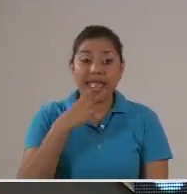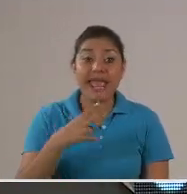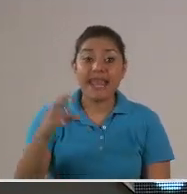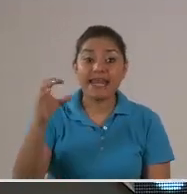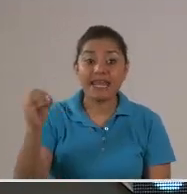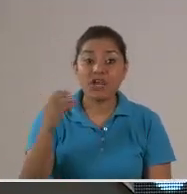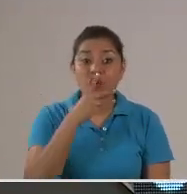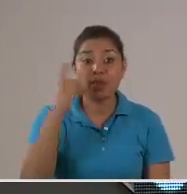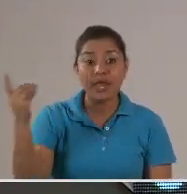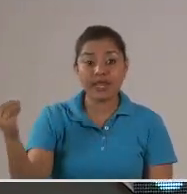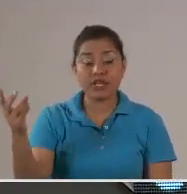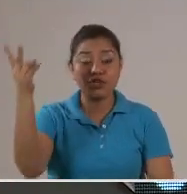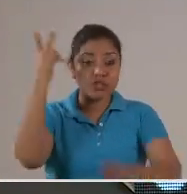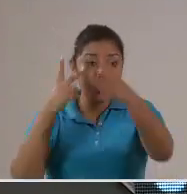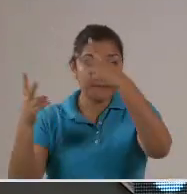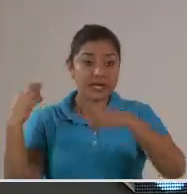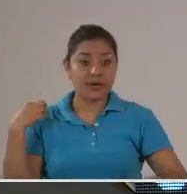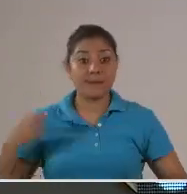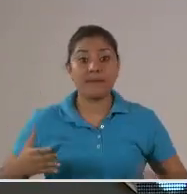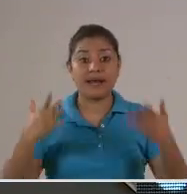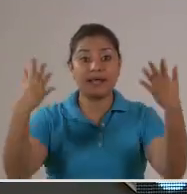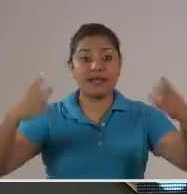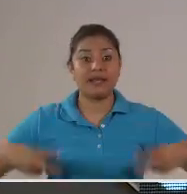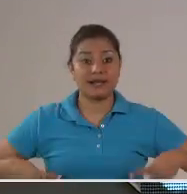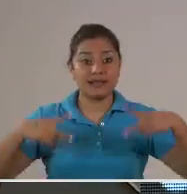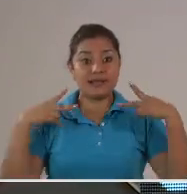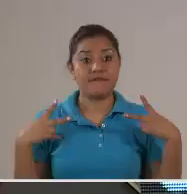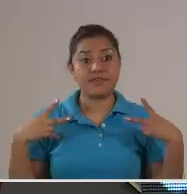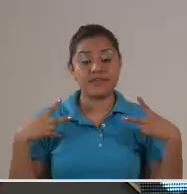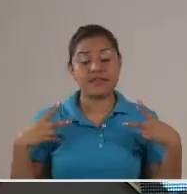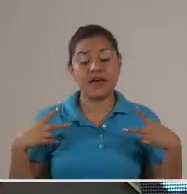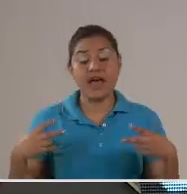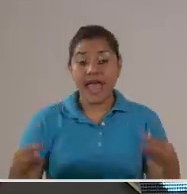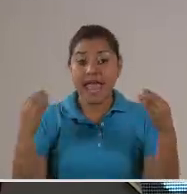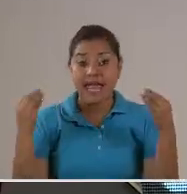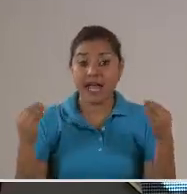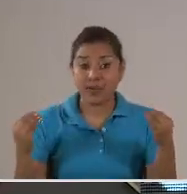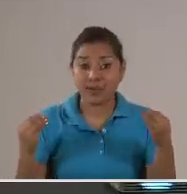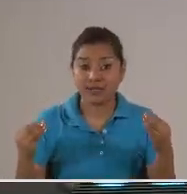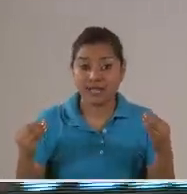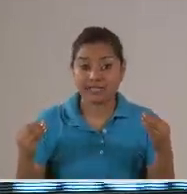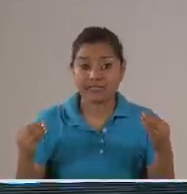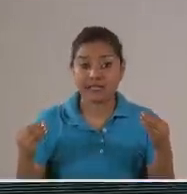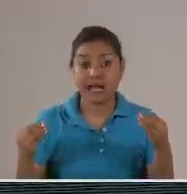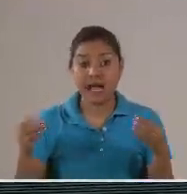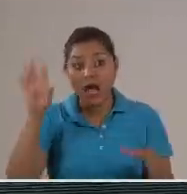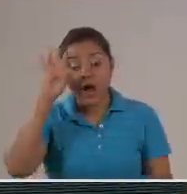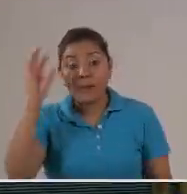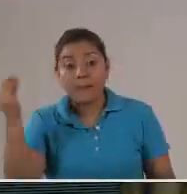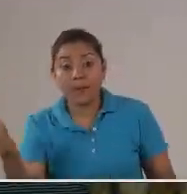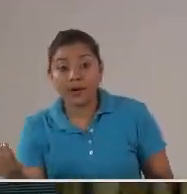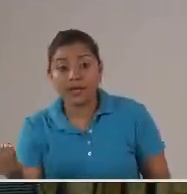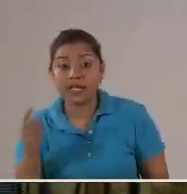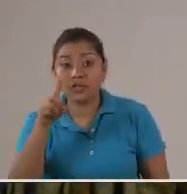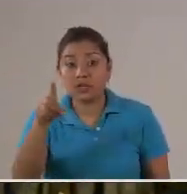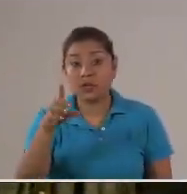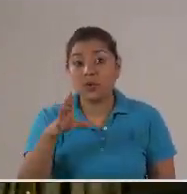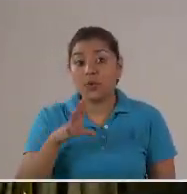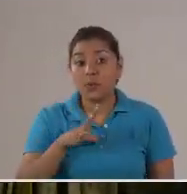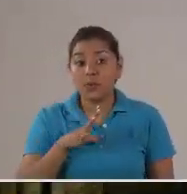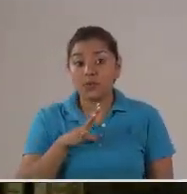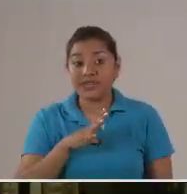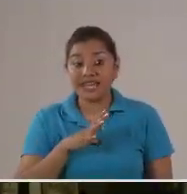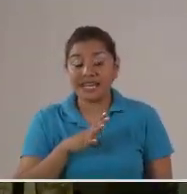hijo de Dios ha venido para darte vida y vida en abundancia y la vida en abundancia está el hecho de que podamos tener